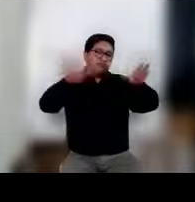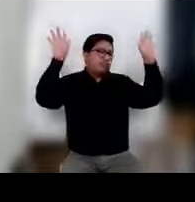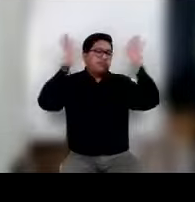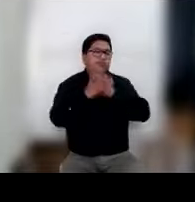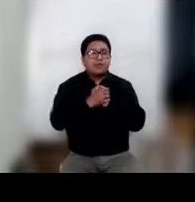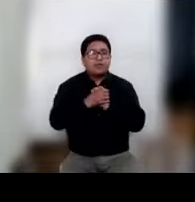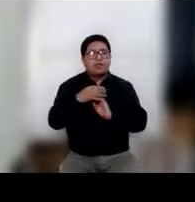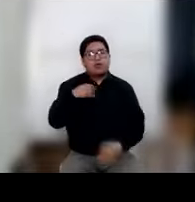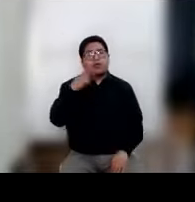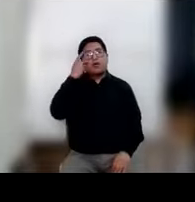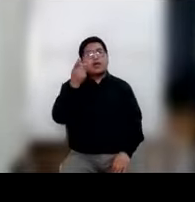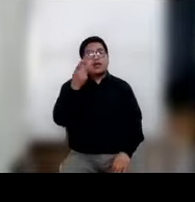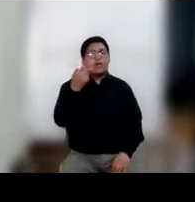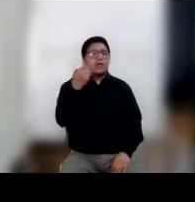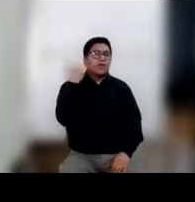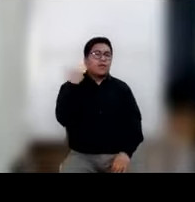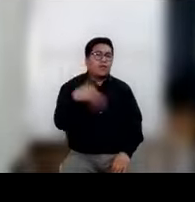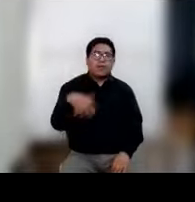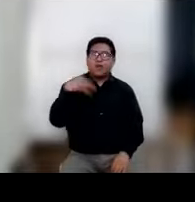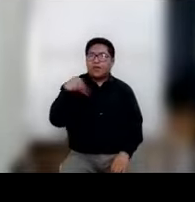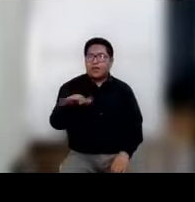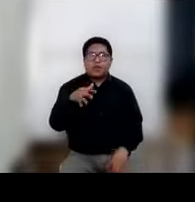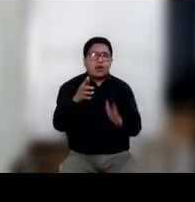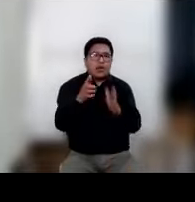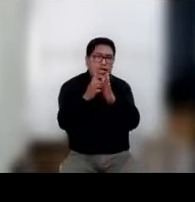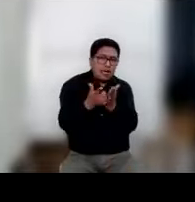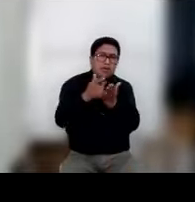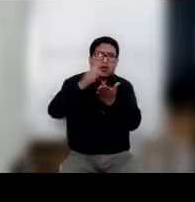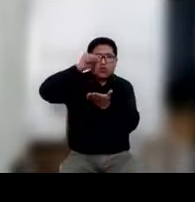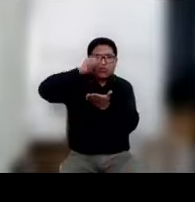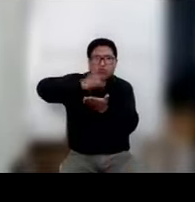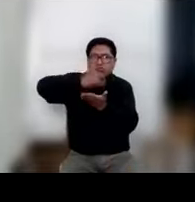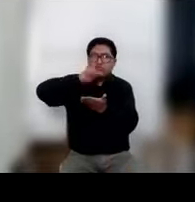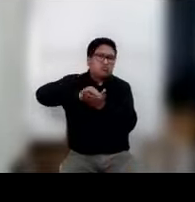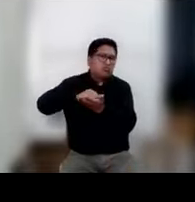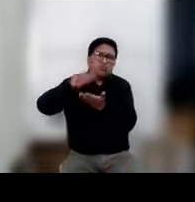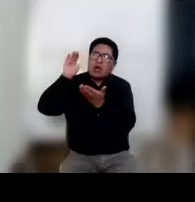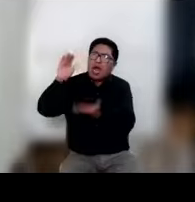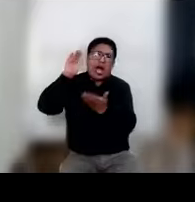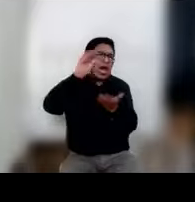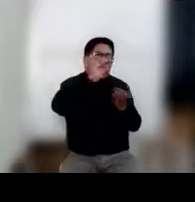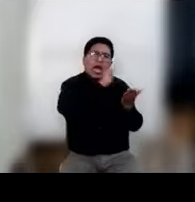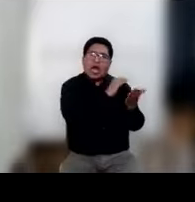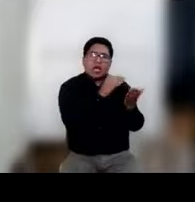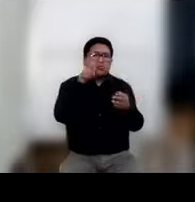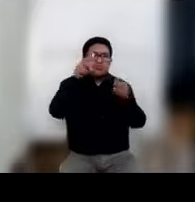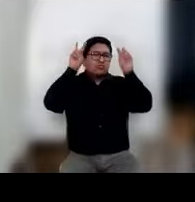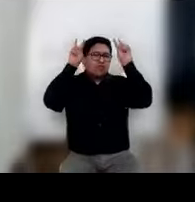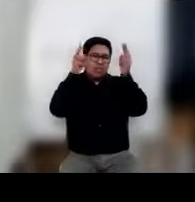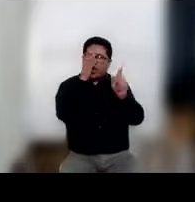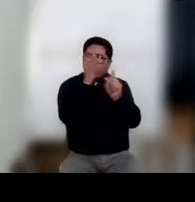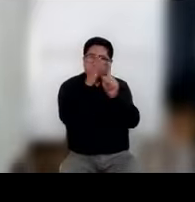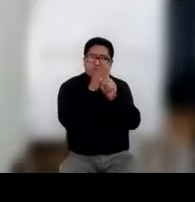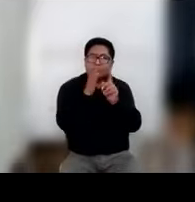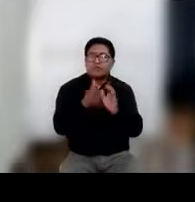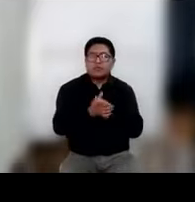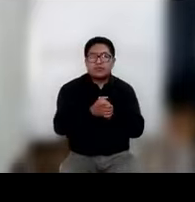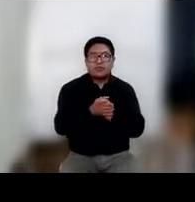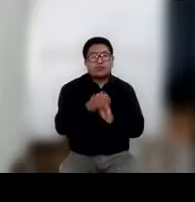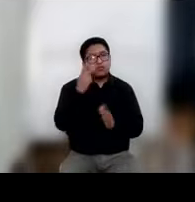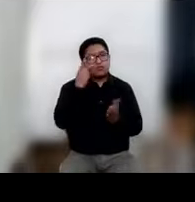de muchas producciones aquí tengo algunos que se refieren precisamente a eso no en el que hay